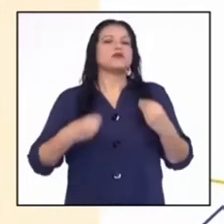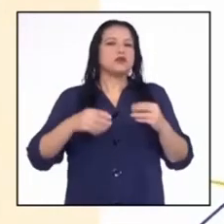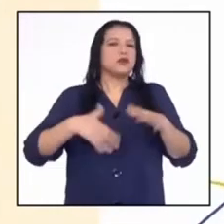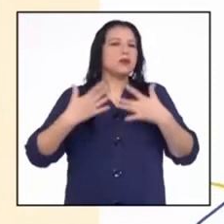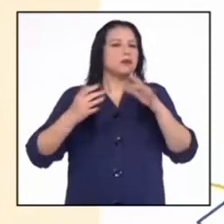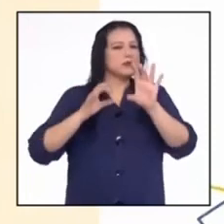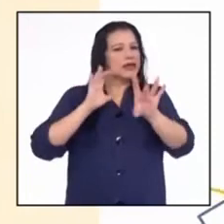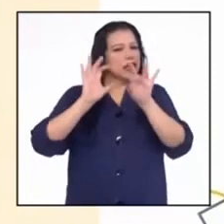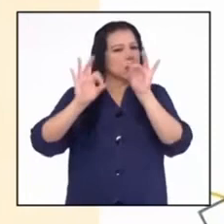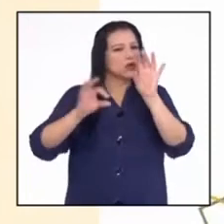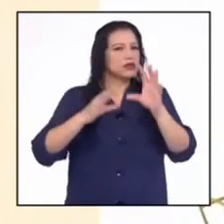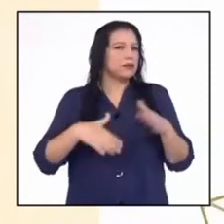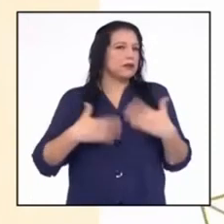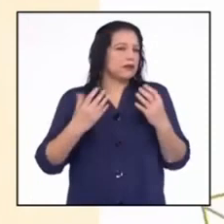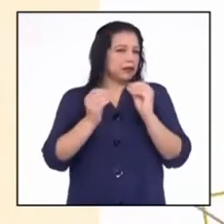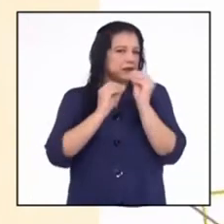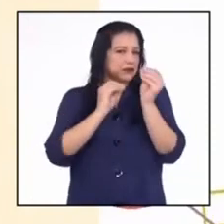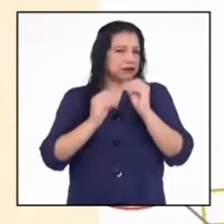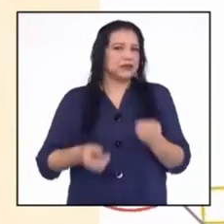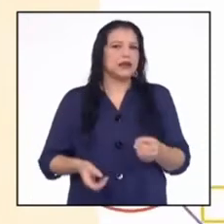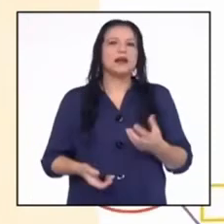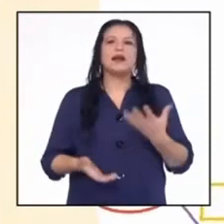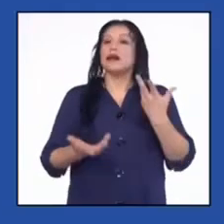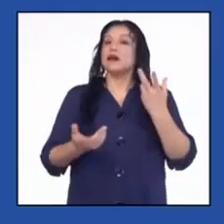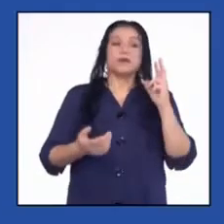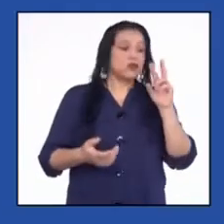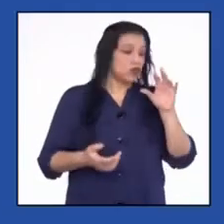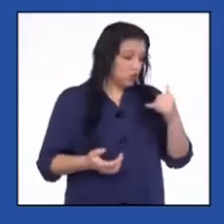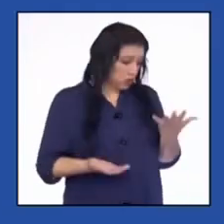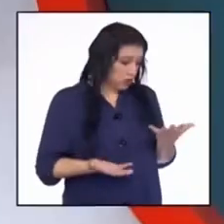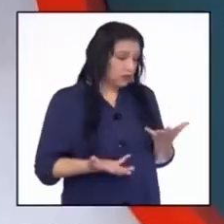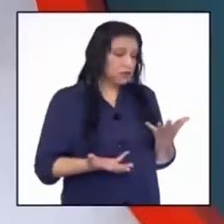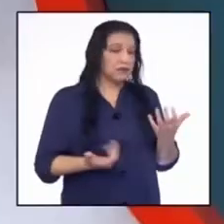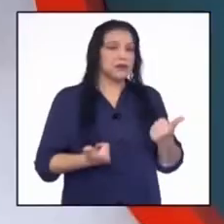descubrir en este ensayo. ¿Qué dices, Junior?